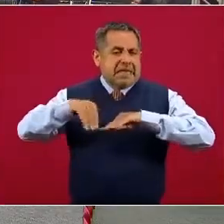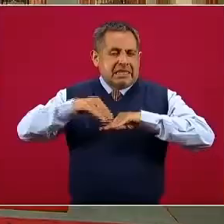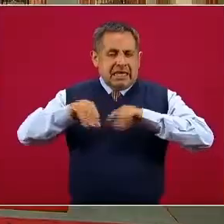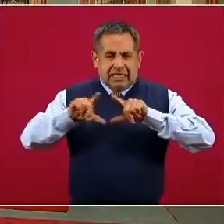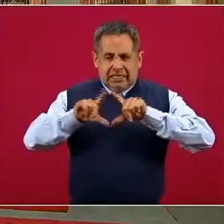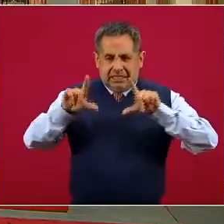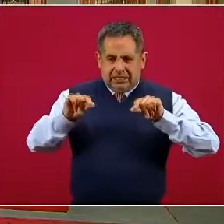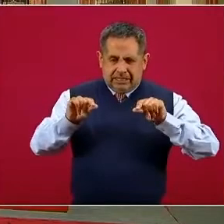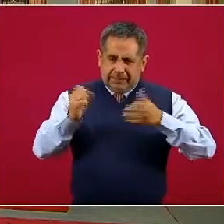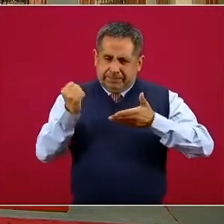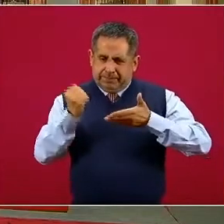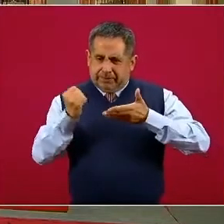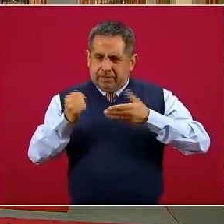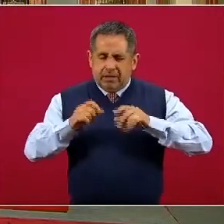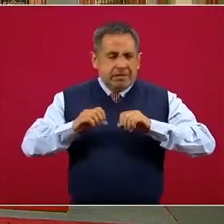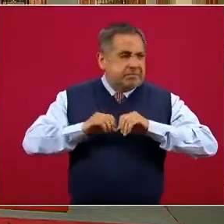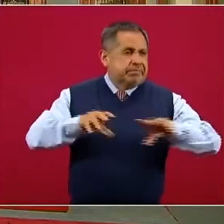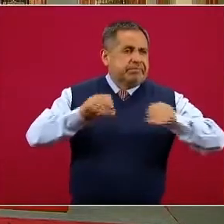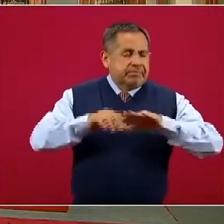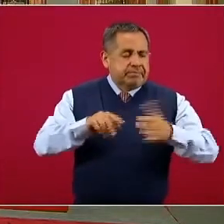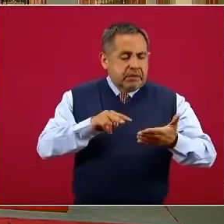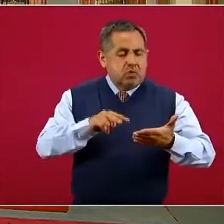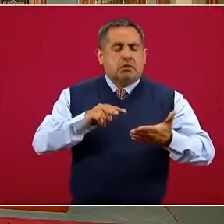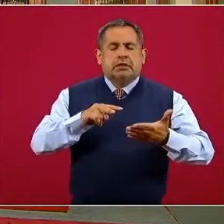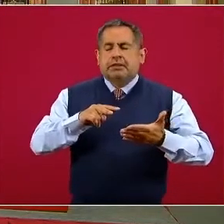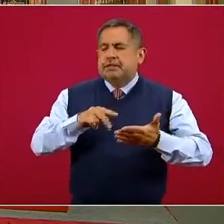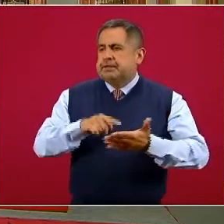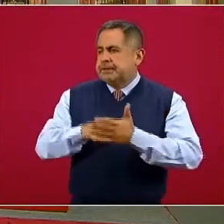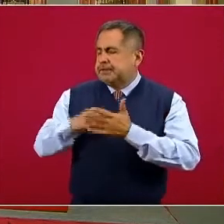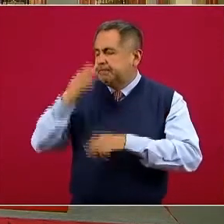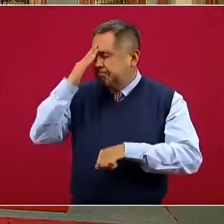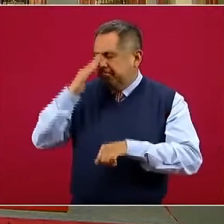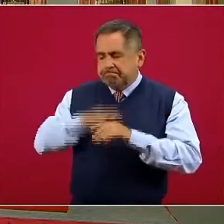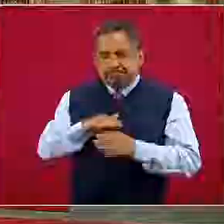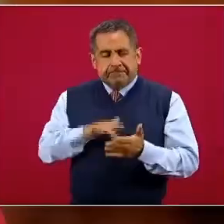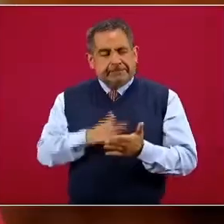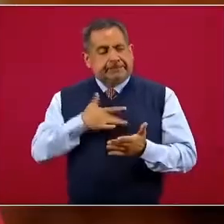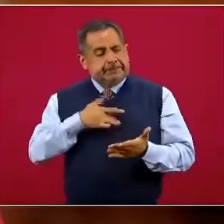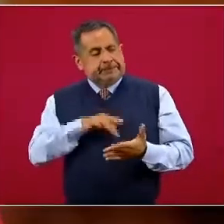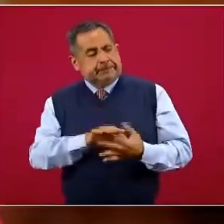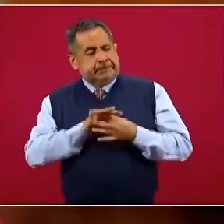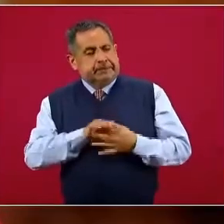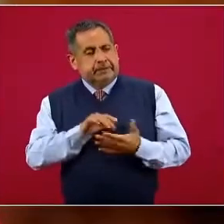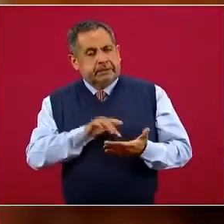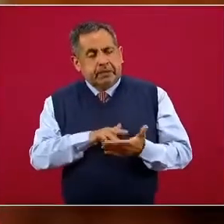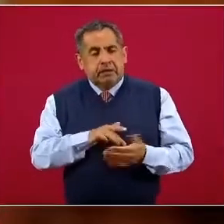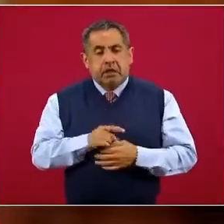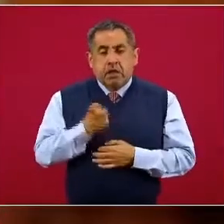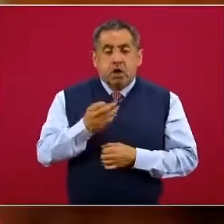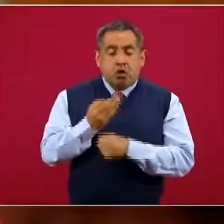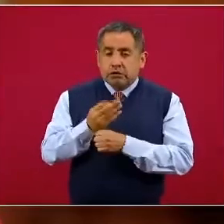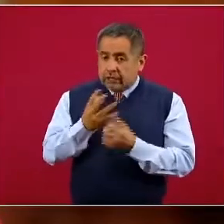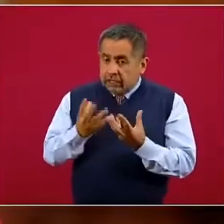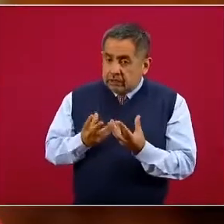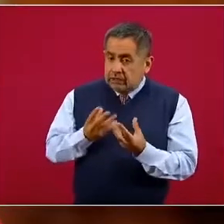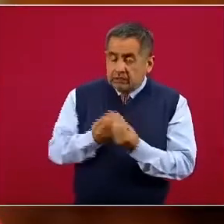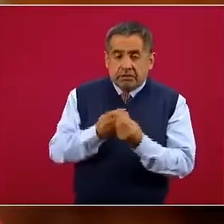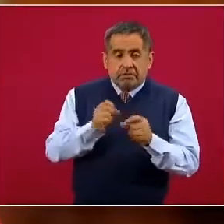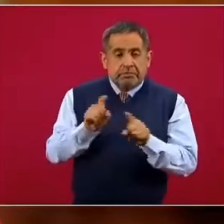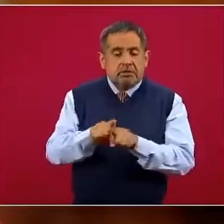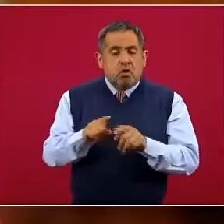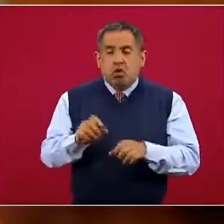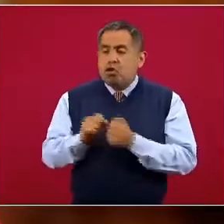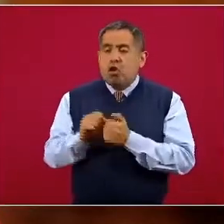a personajes que por sus acciones son un ejemplo a seguir. En este sentido nos sumamos con